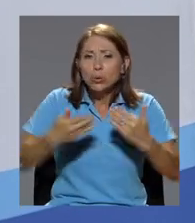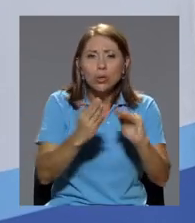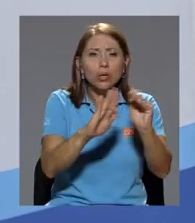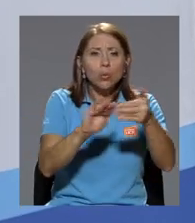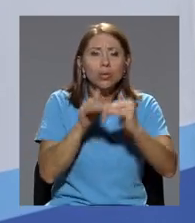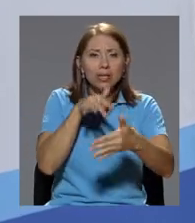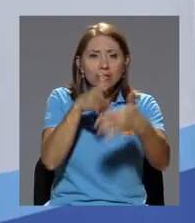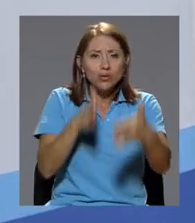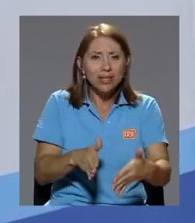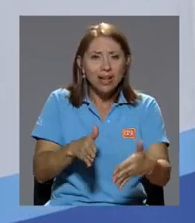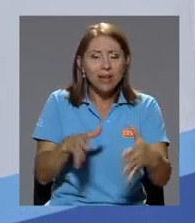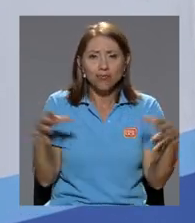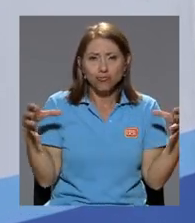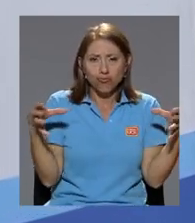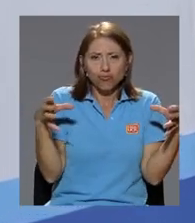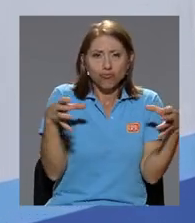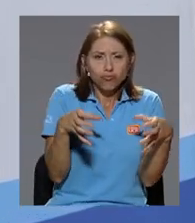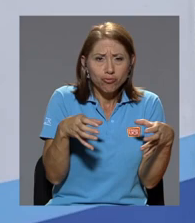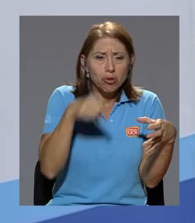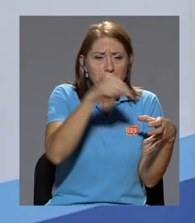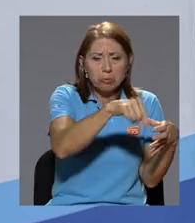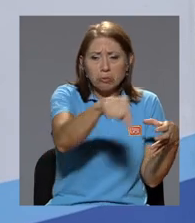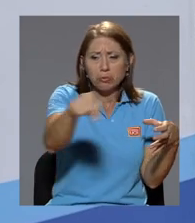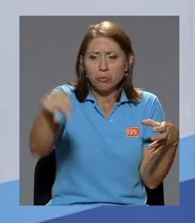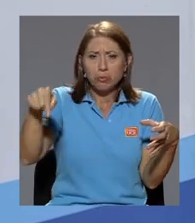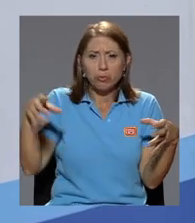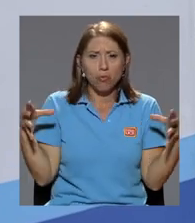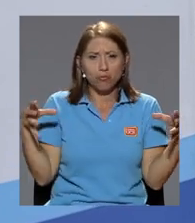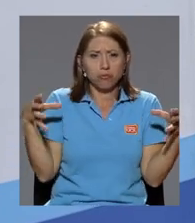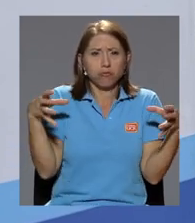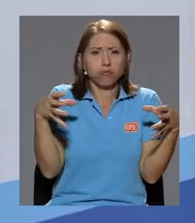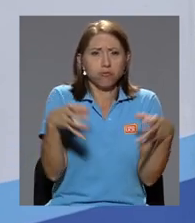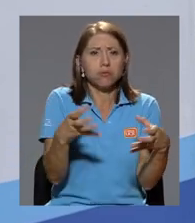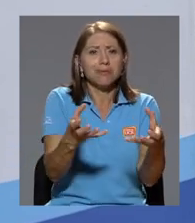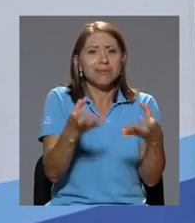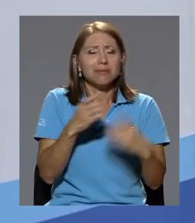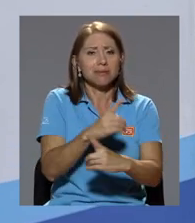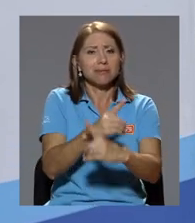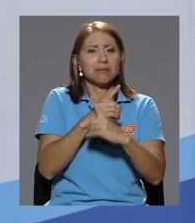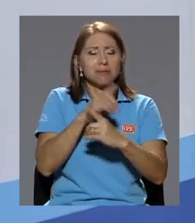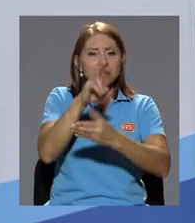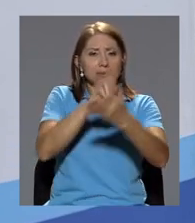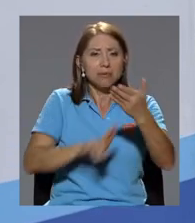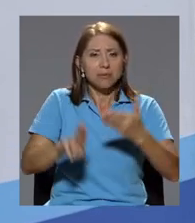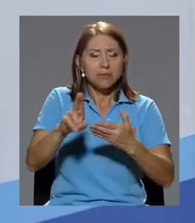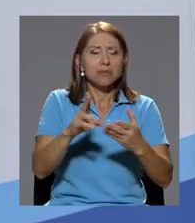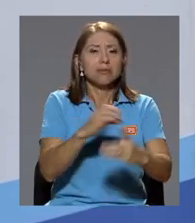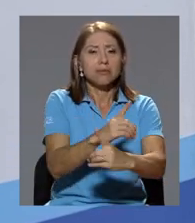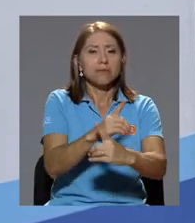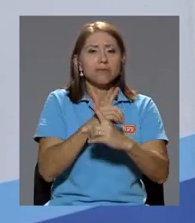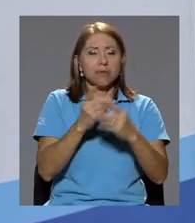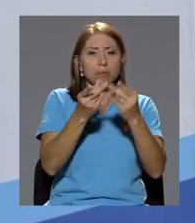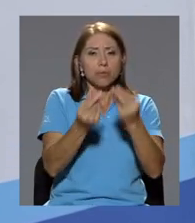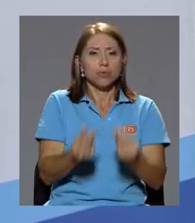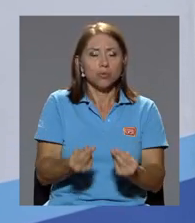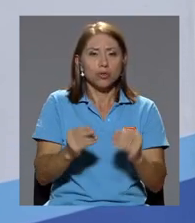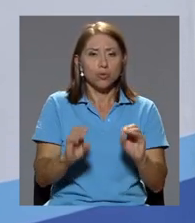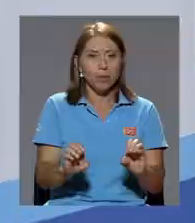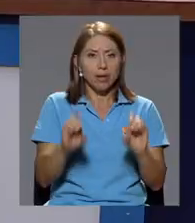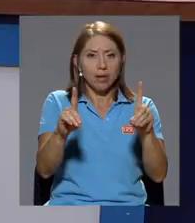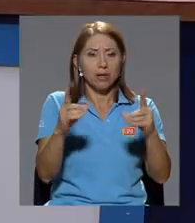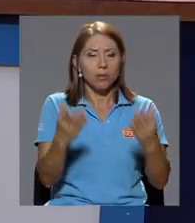orgánicamente desde un montón de sectores está buscando lo que es la defensa de la universidad y la defensa del presupuesto para la